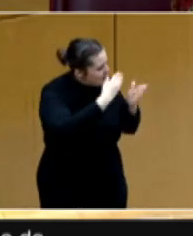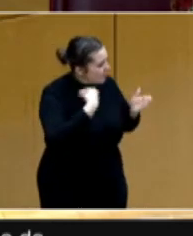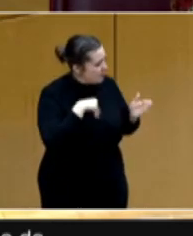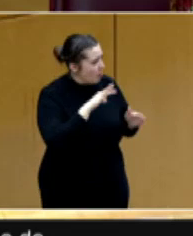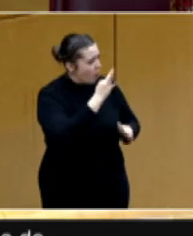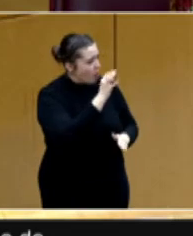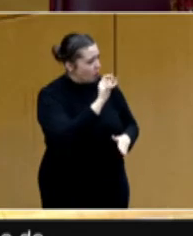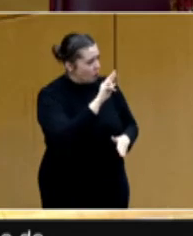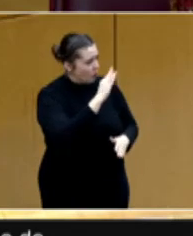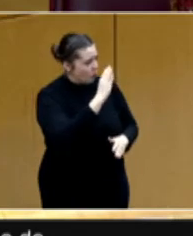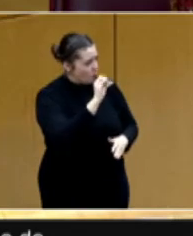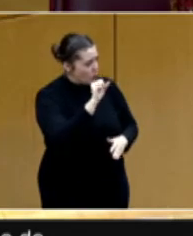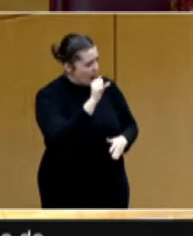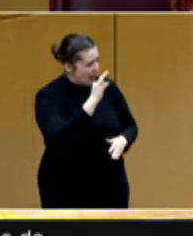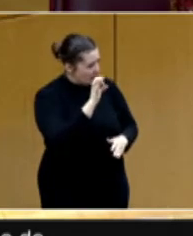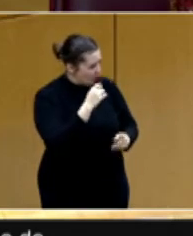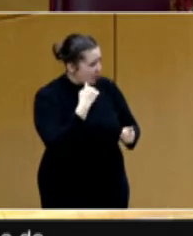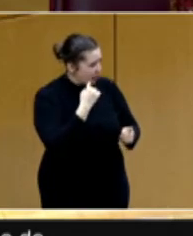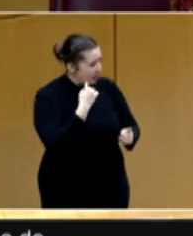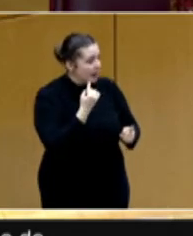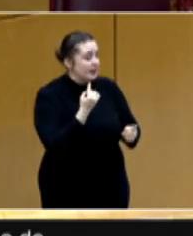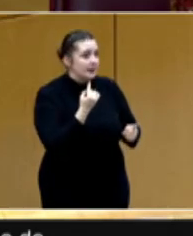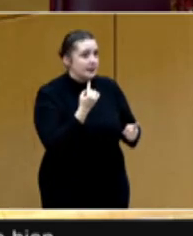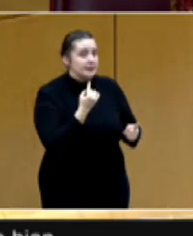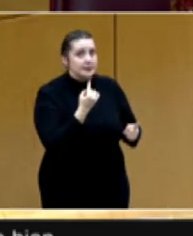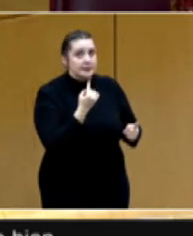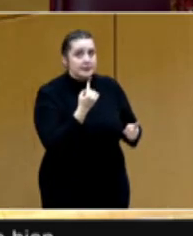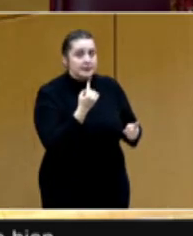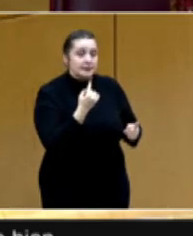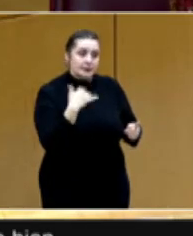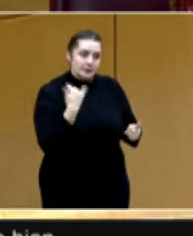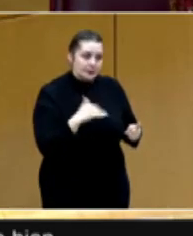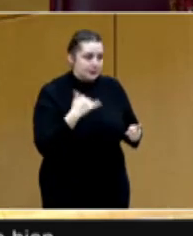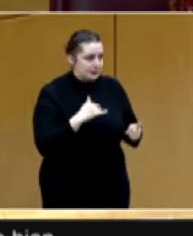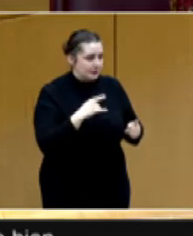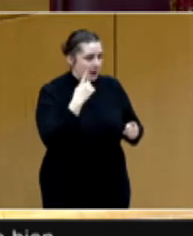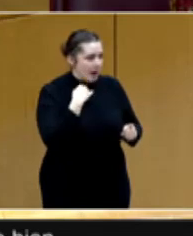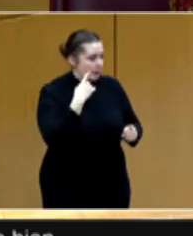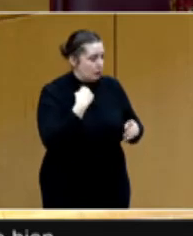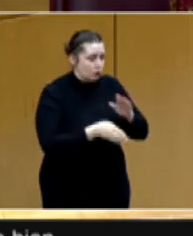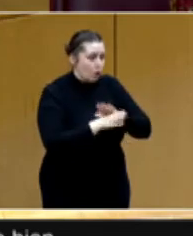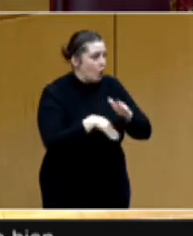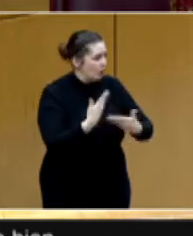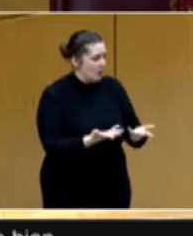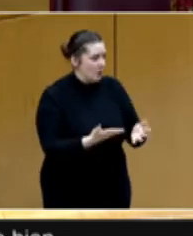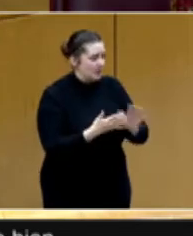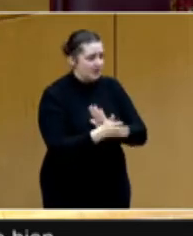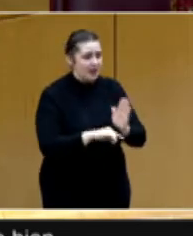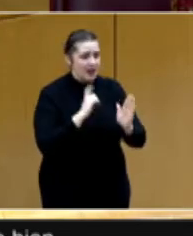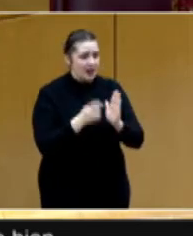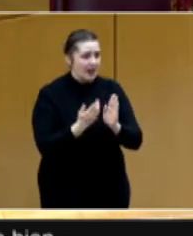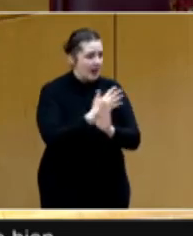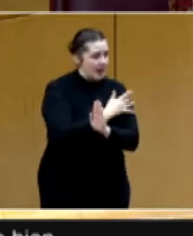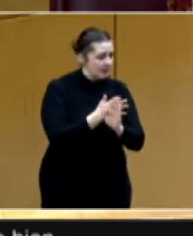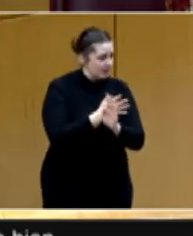se mantienen algunos hábitos y es verdad es difícil desprenderse